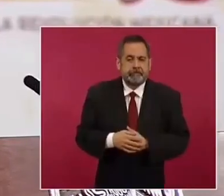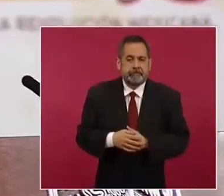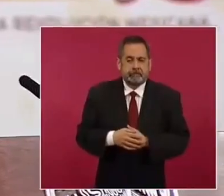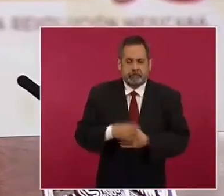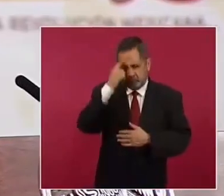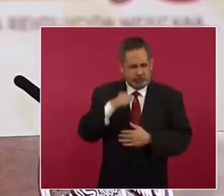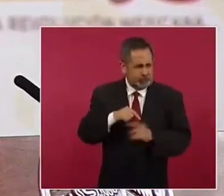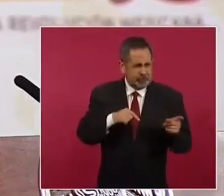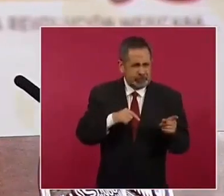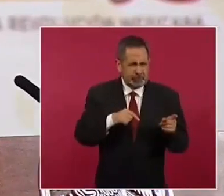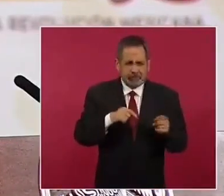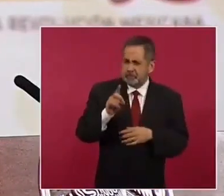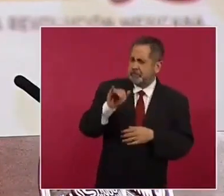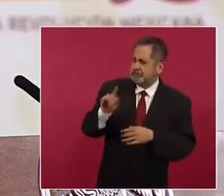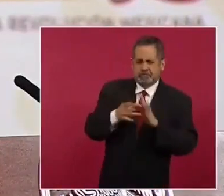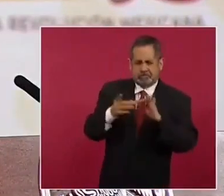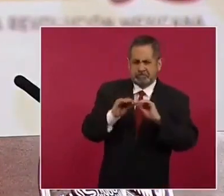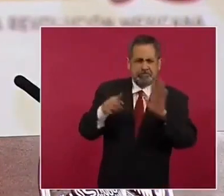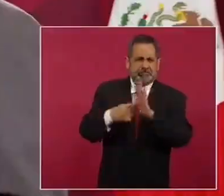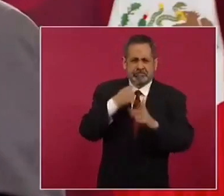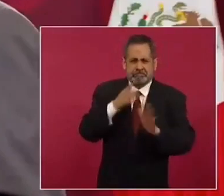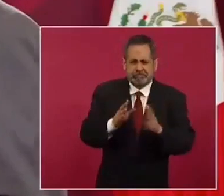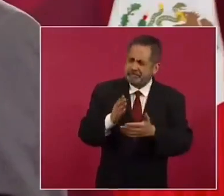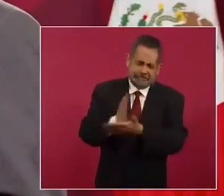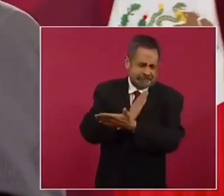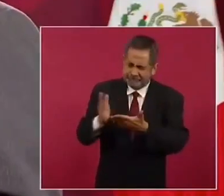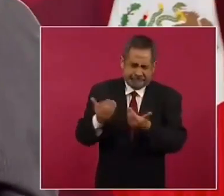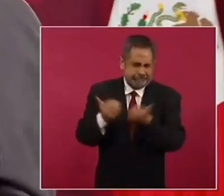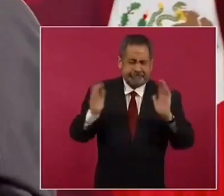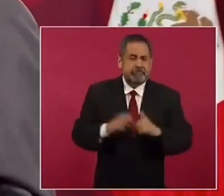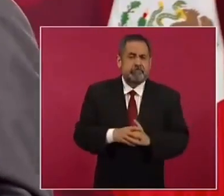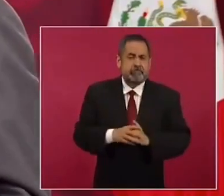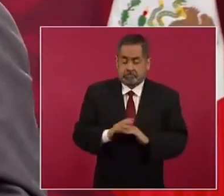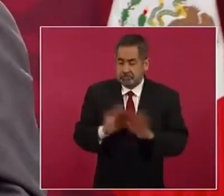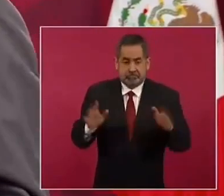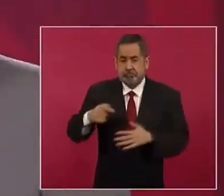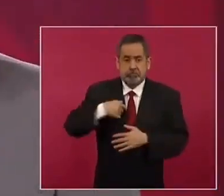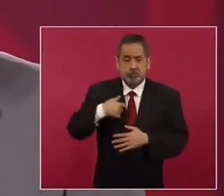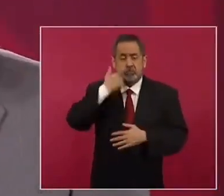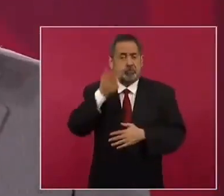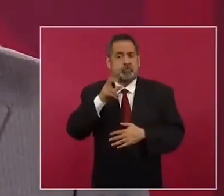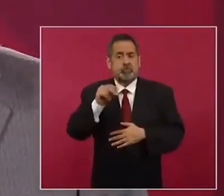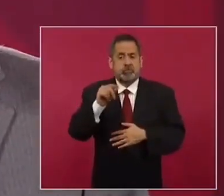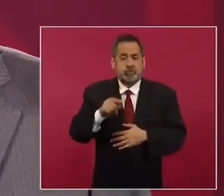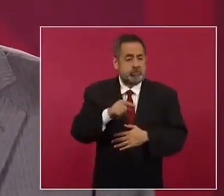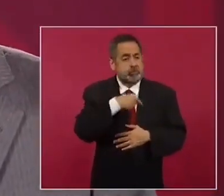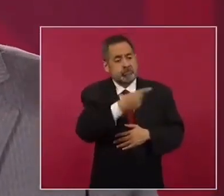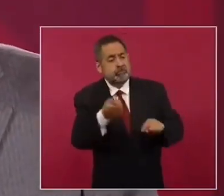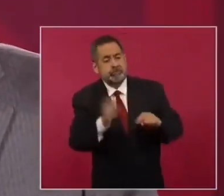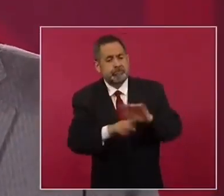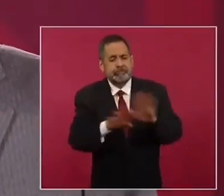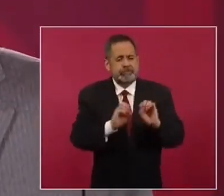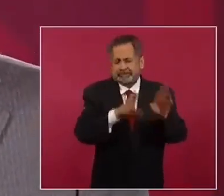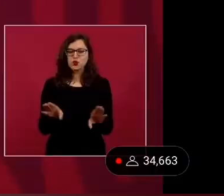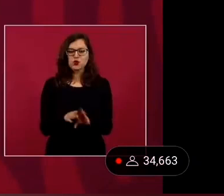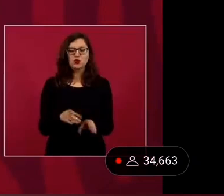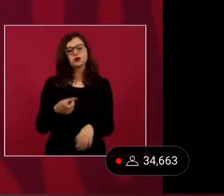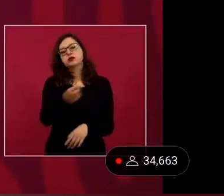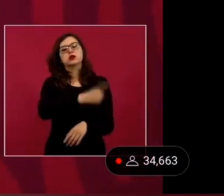Creo que hasta lo aclaró Daniel, que no tiene que ver nada. Y nosotros no queremos que los toquen ni con el pétalo de una